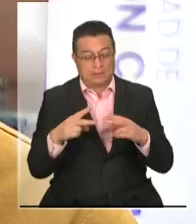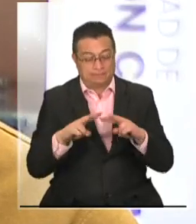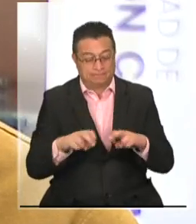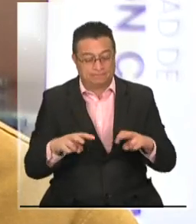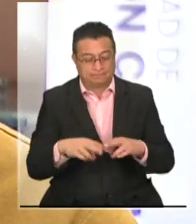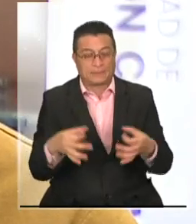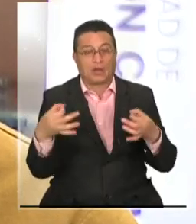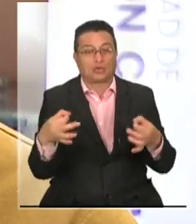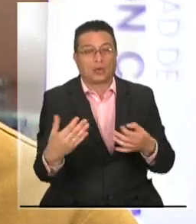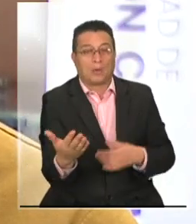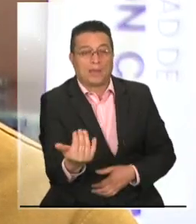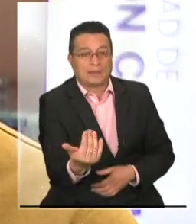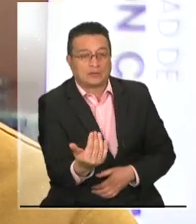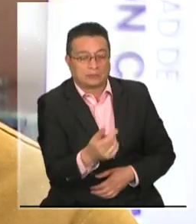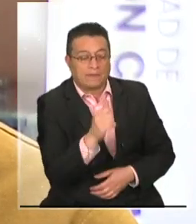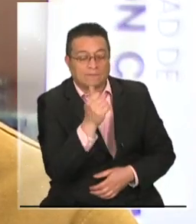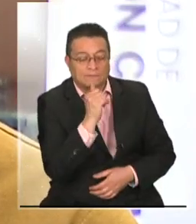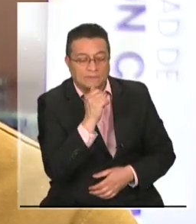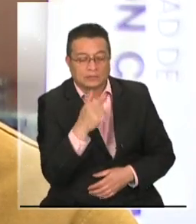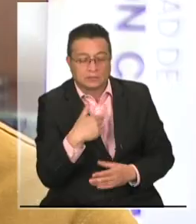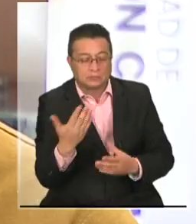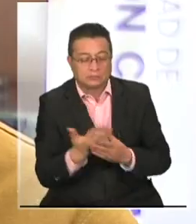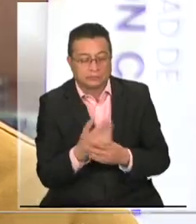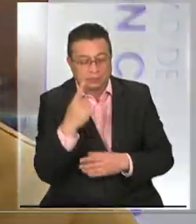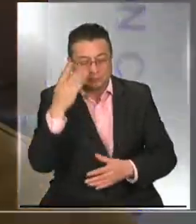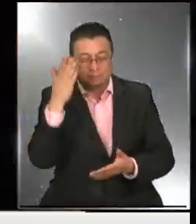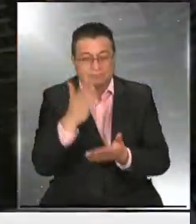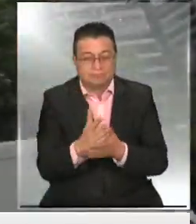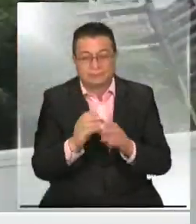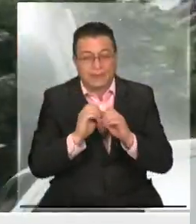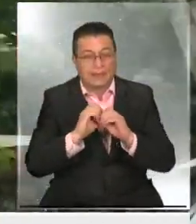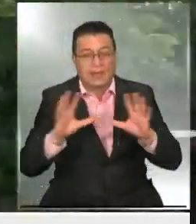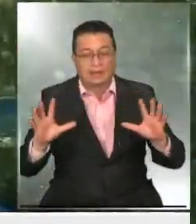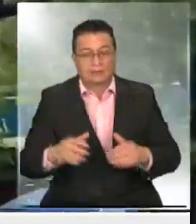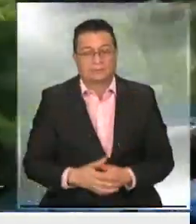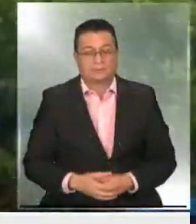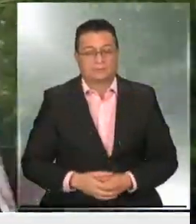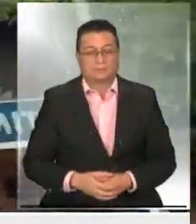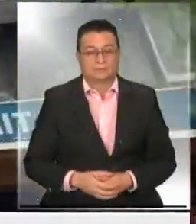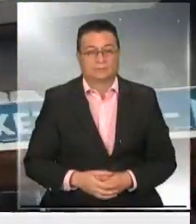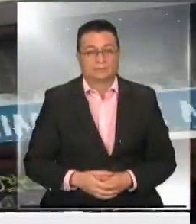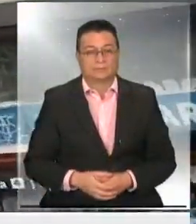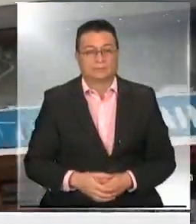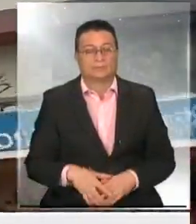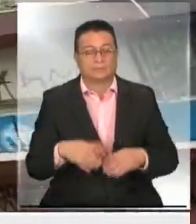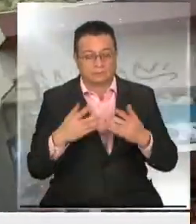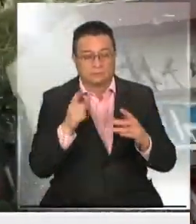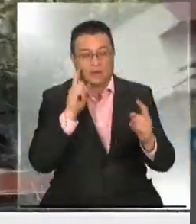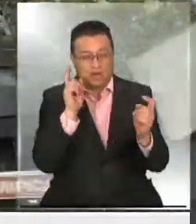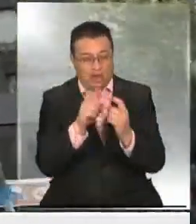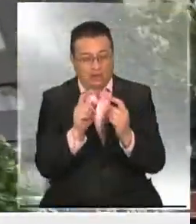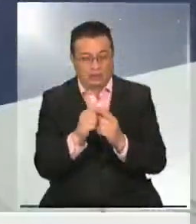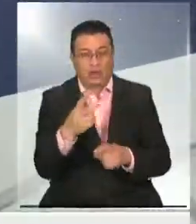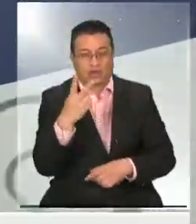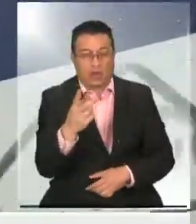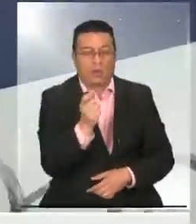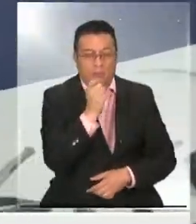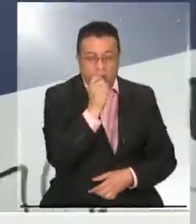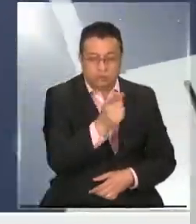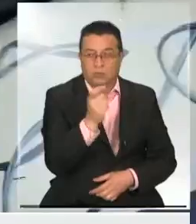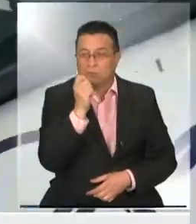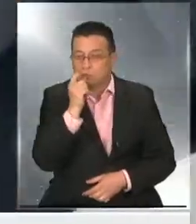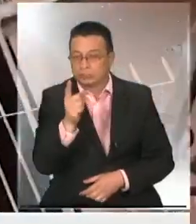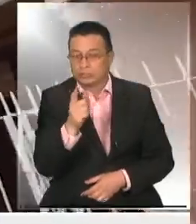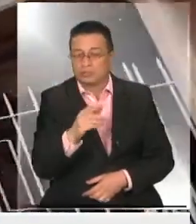esta documentación que falta para nosotros poder tomar definición al respecto. Tomamos contacto con los dos querellados, pero